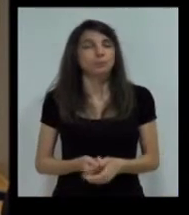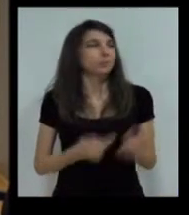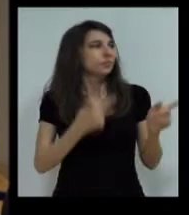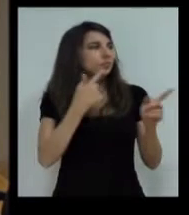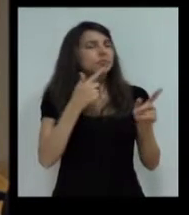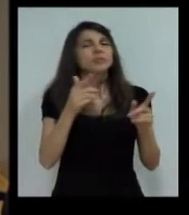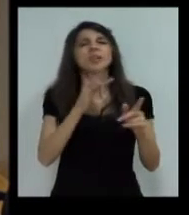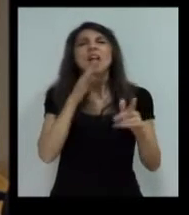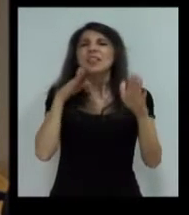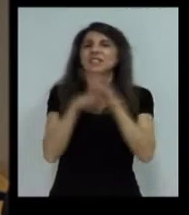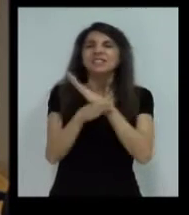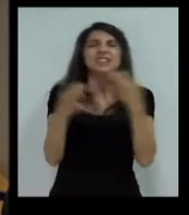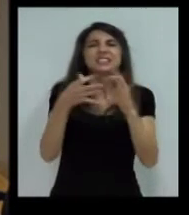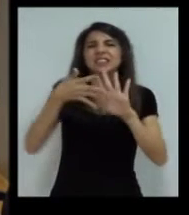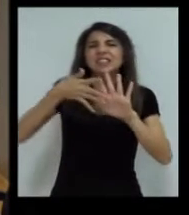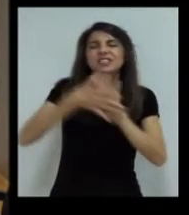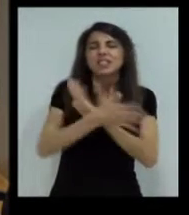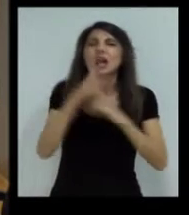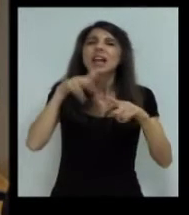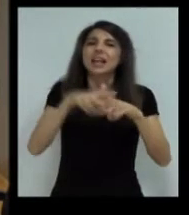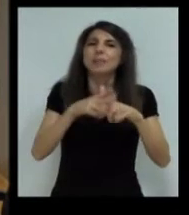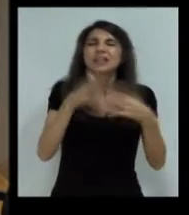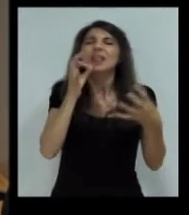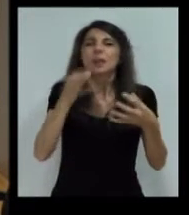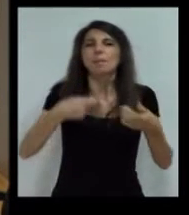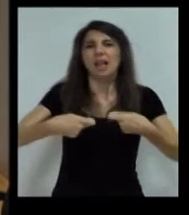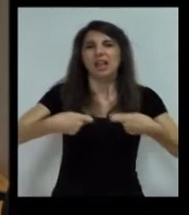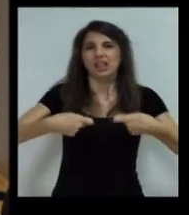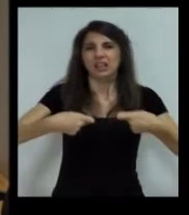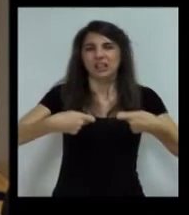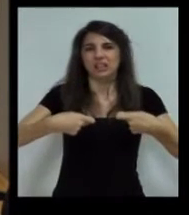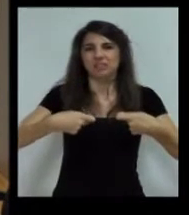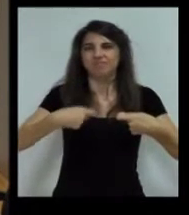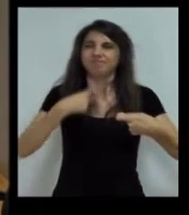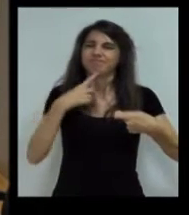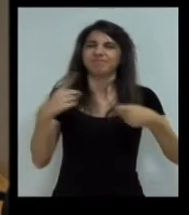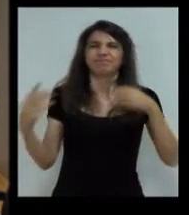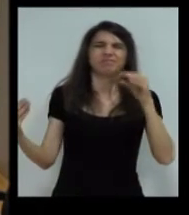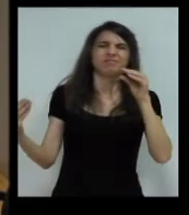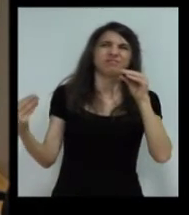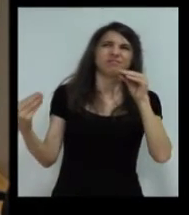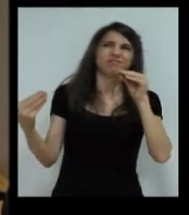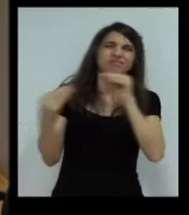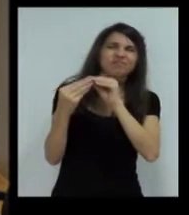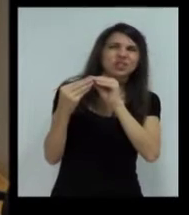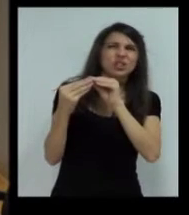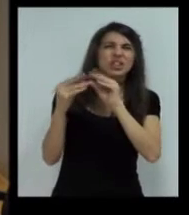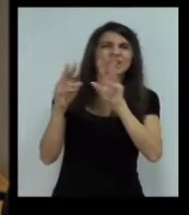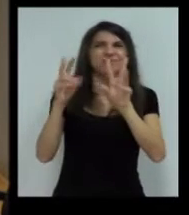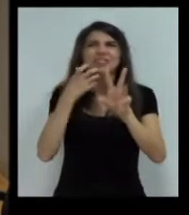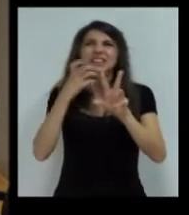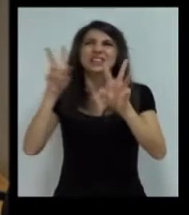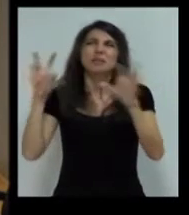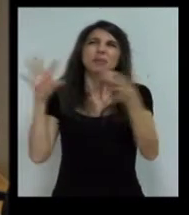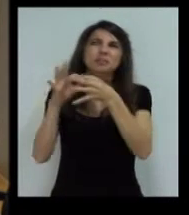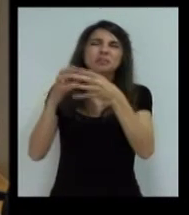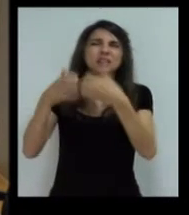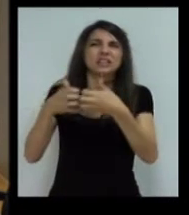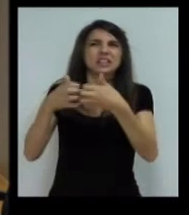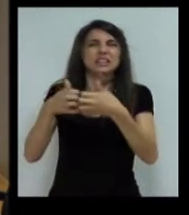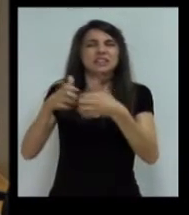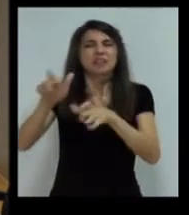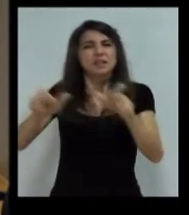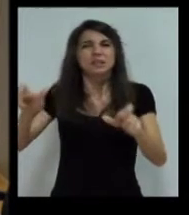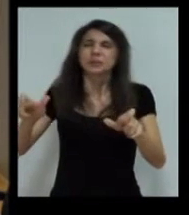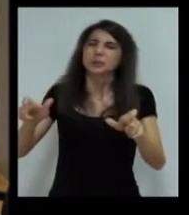de marketing. Es decir, yo no la empiezo a ver, no coincido con lo que señala de que no la ven ni los fabricantes, los radiodifusores, los fabricantes